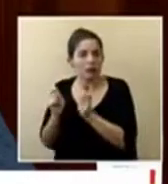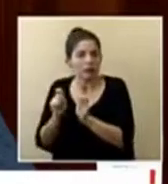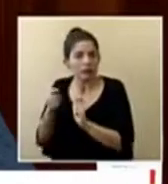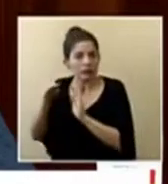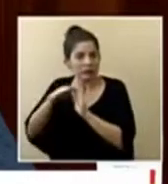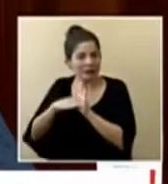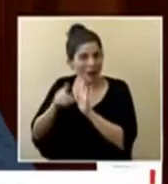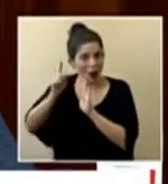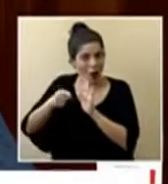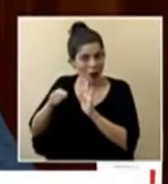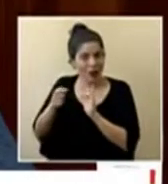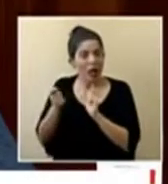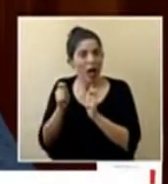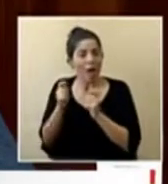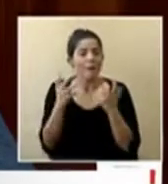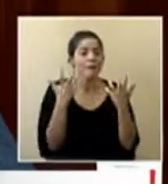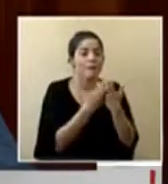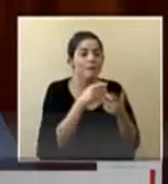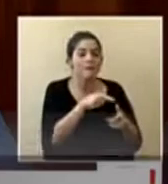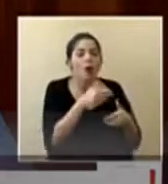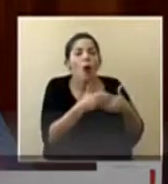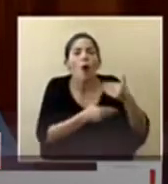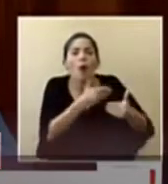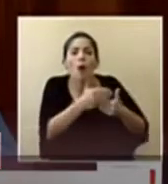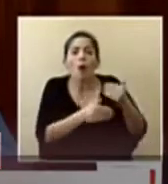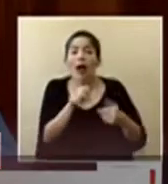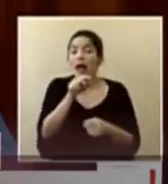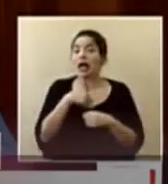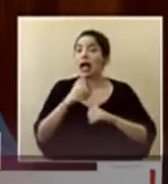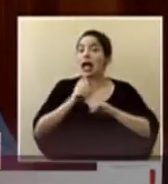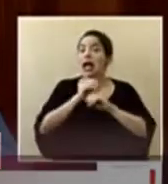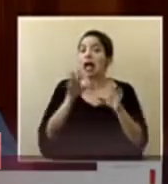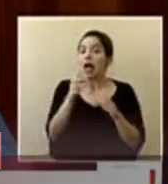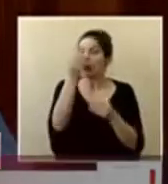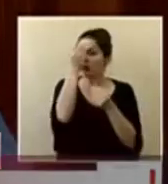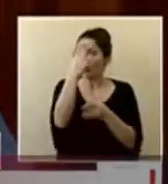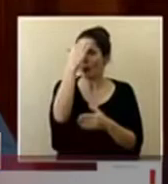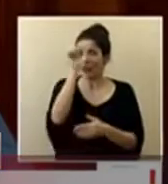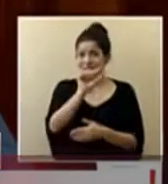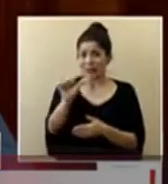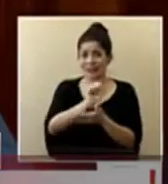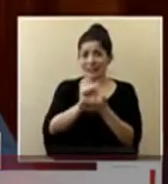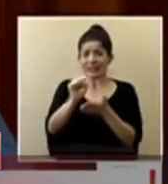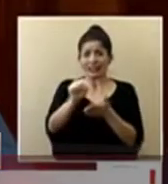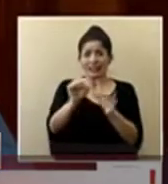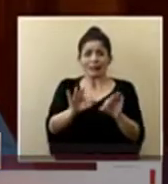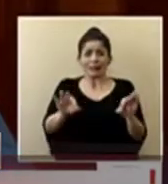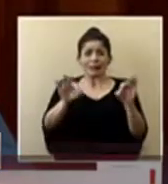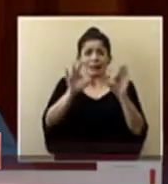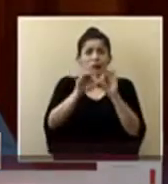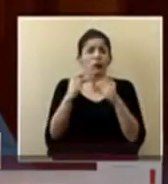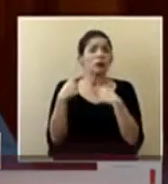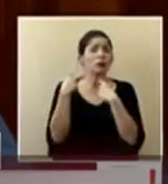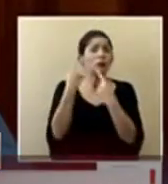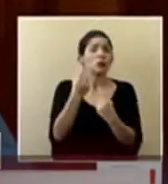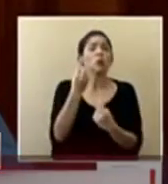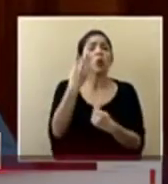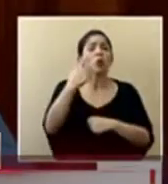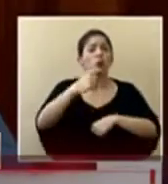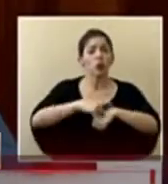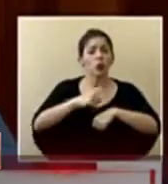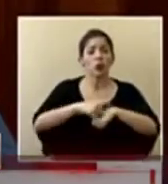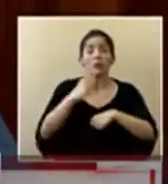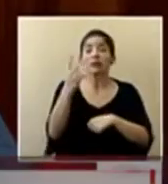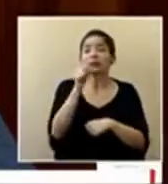Yo quiero hacerlo muy claro porque recordemos que Semana Santa es clave. Semana Santa ha representado por mucho tiempo un momento de